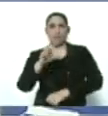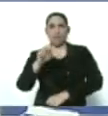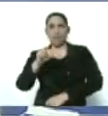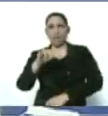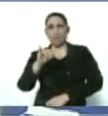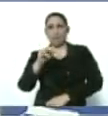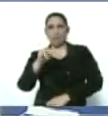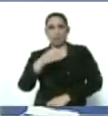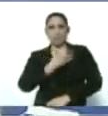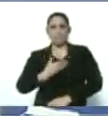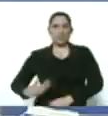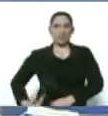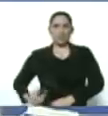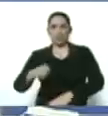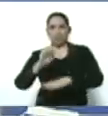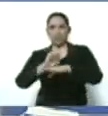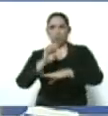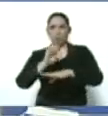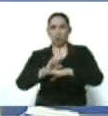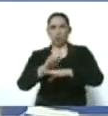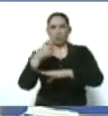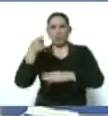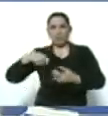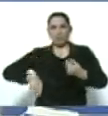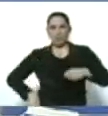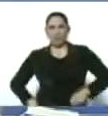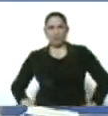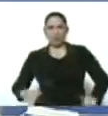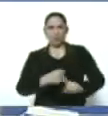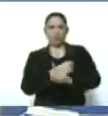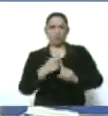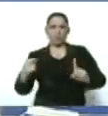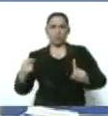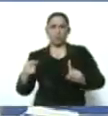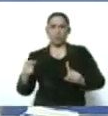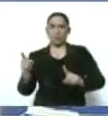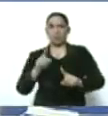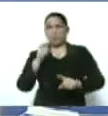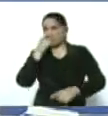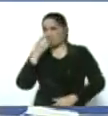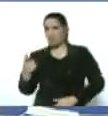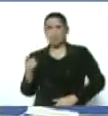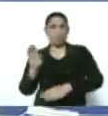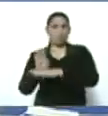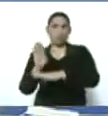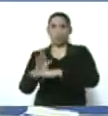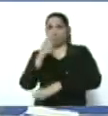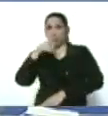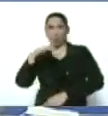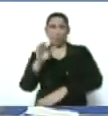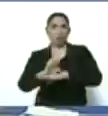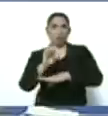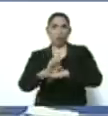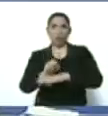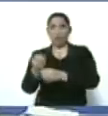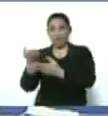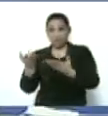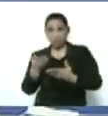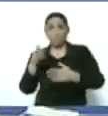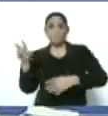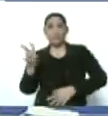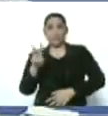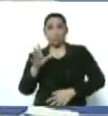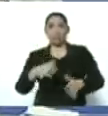del capitalismo salvaje para proteger al pueblo de Ecuador, nuestro hermano pueblo de Ecuador. Estos son venezolanos